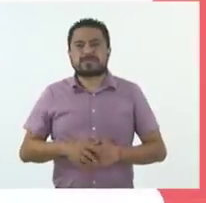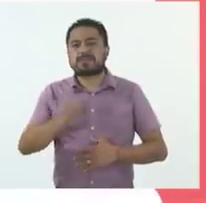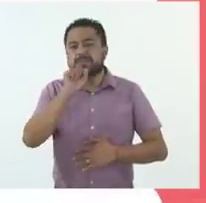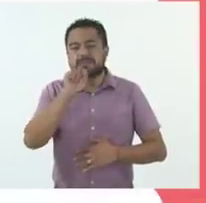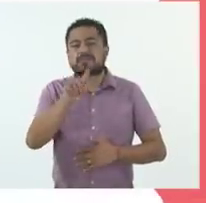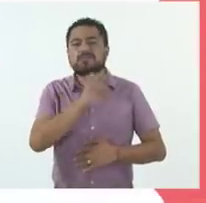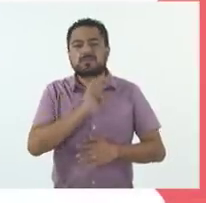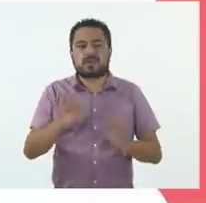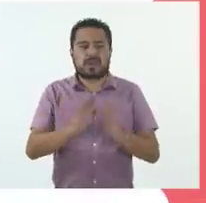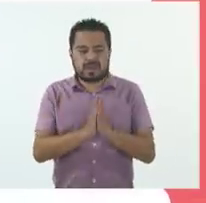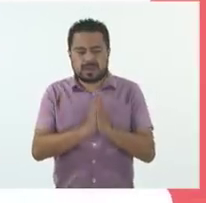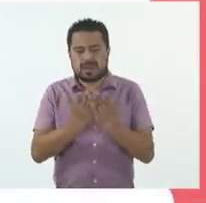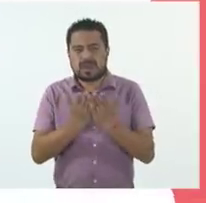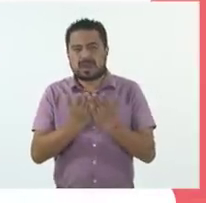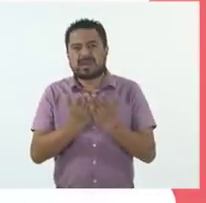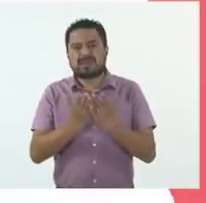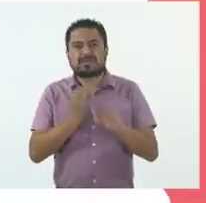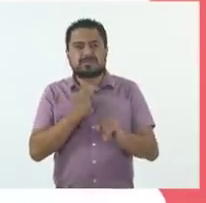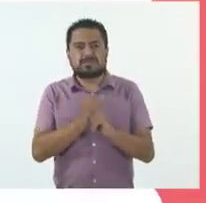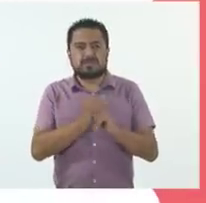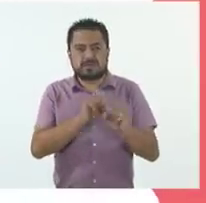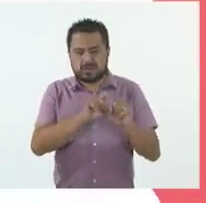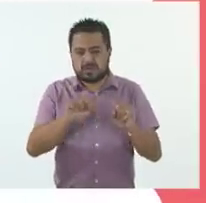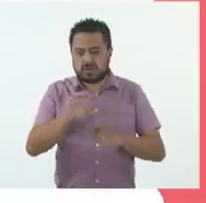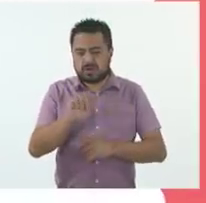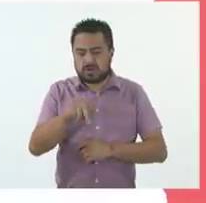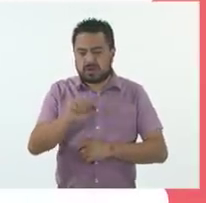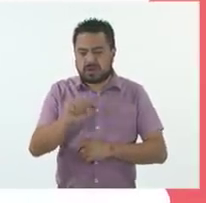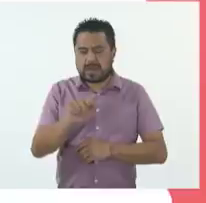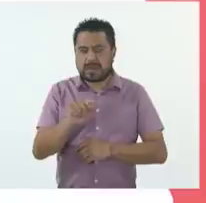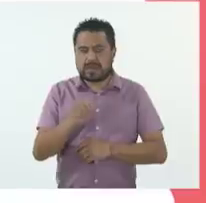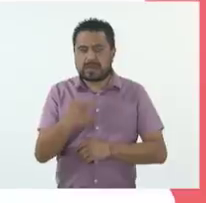También puedes encontrar los libros de texto en la página